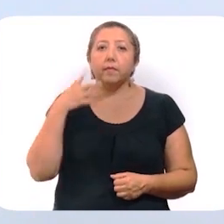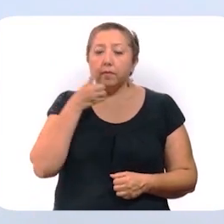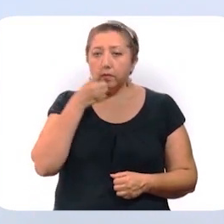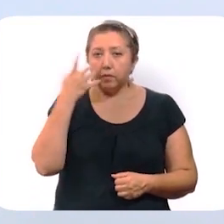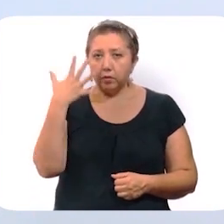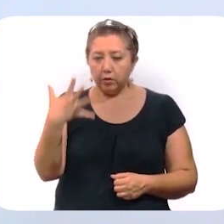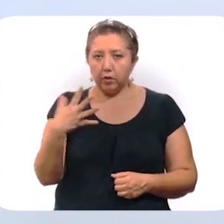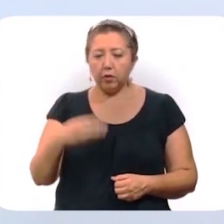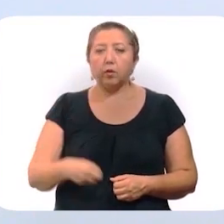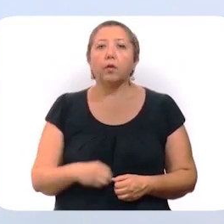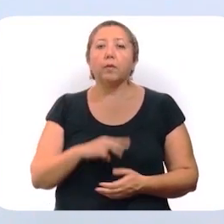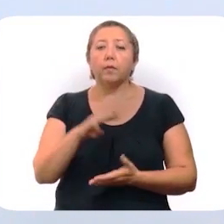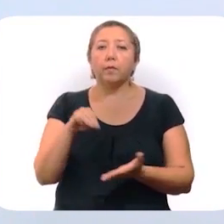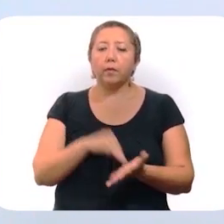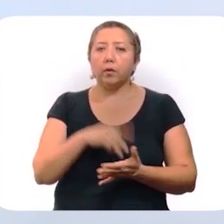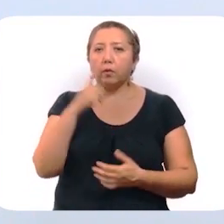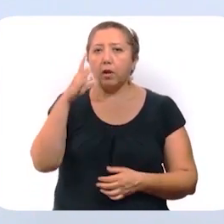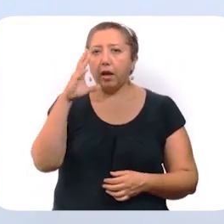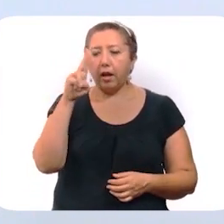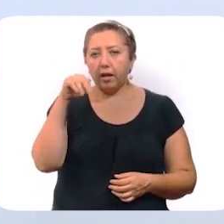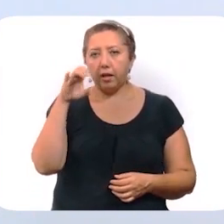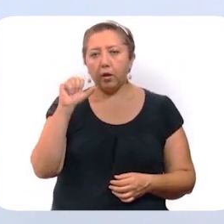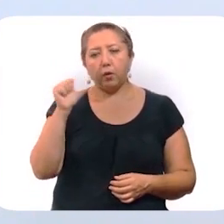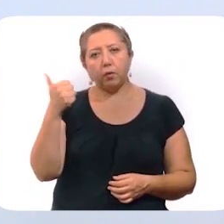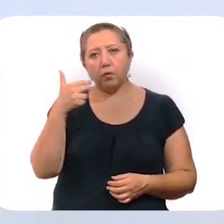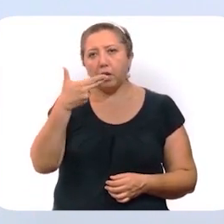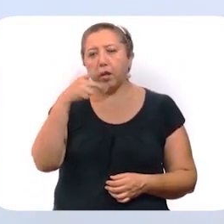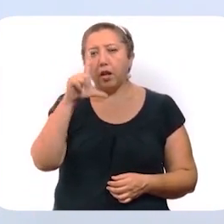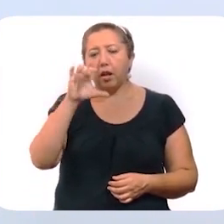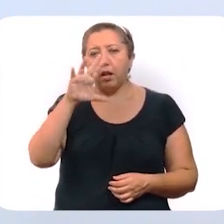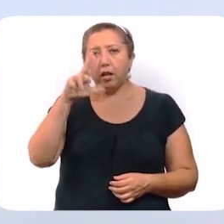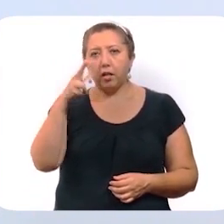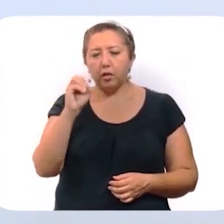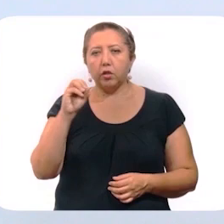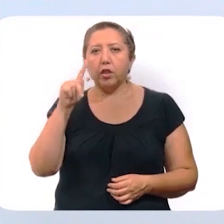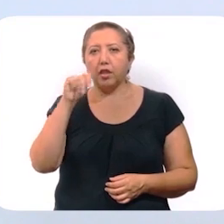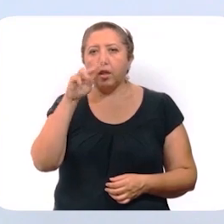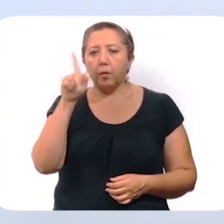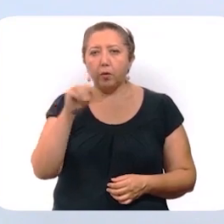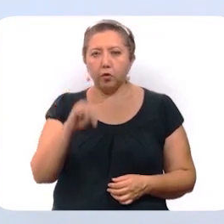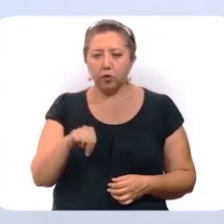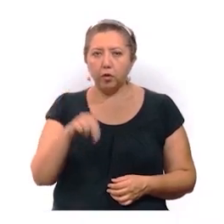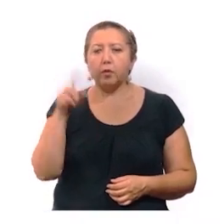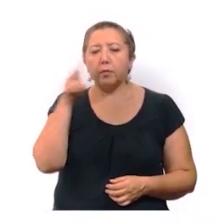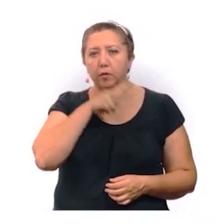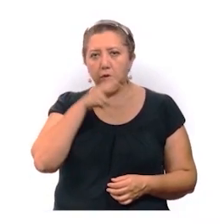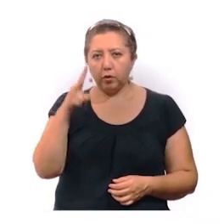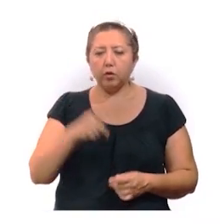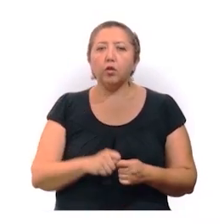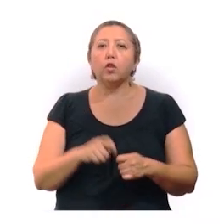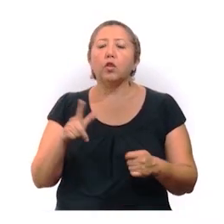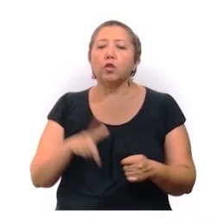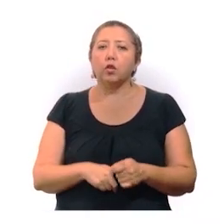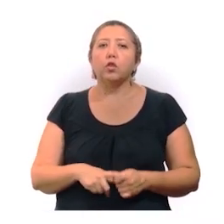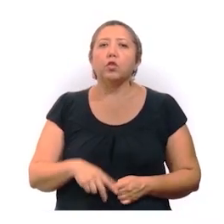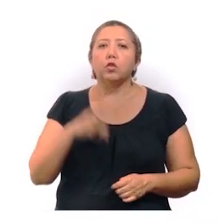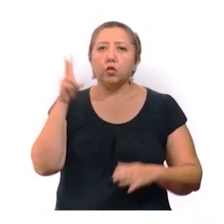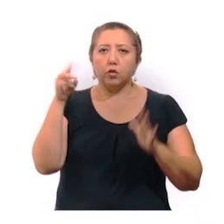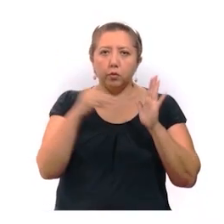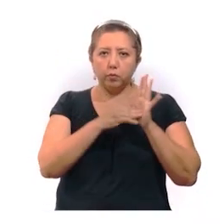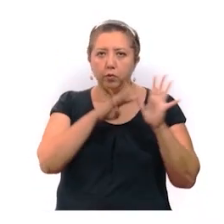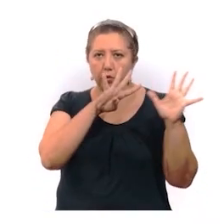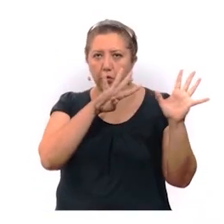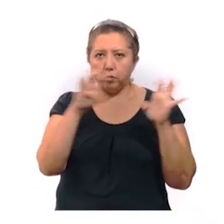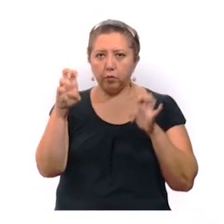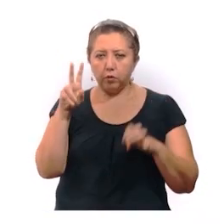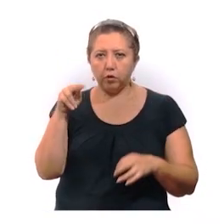residían en mérida uno en acan que un en halachó uno en temozón y uno en valladolid en total son dos mil